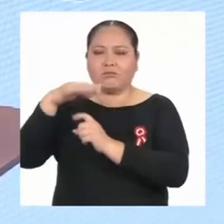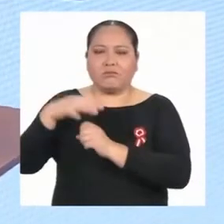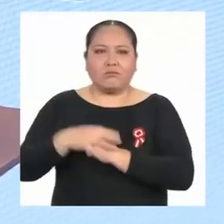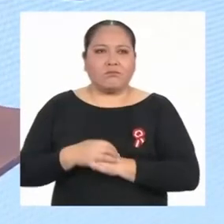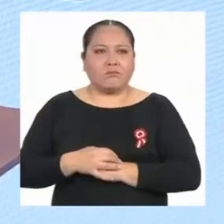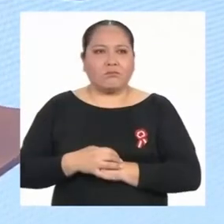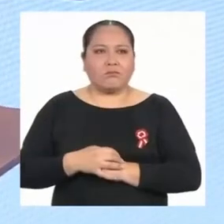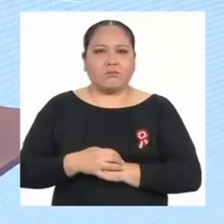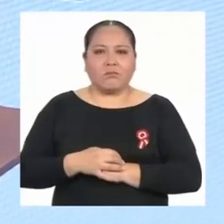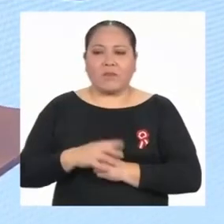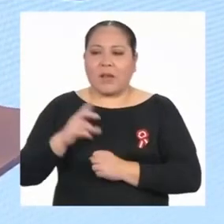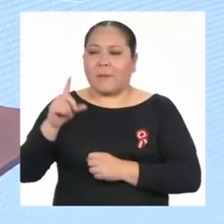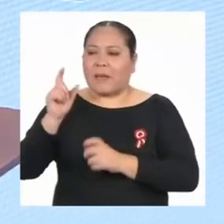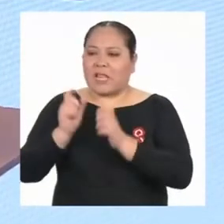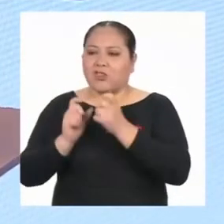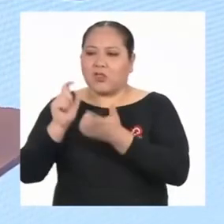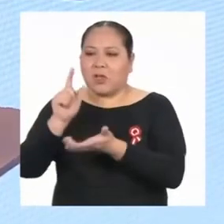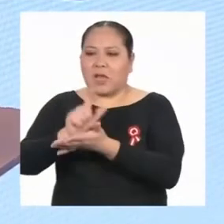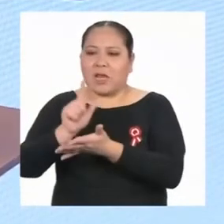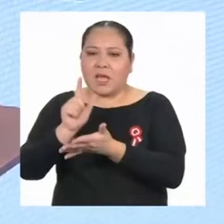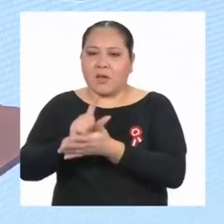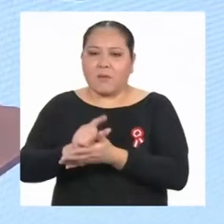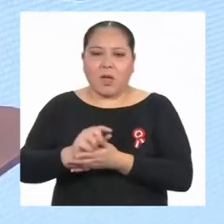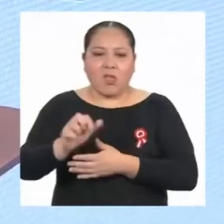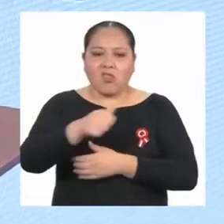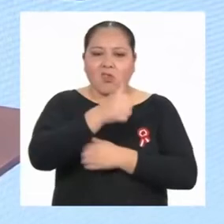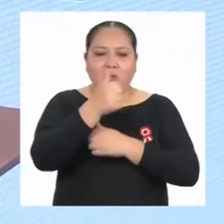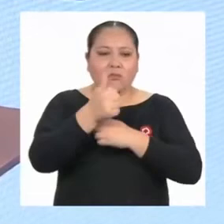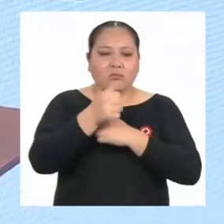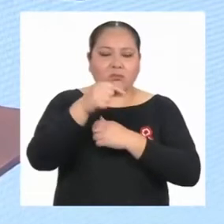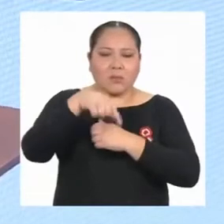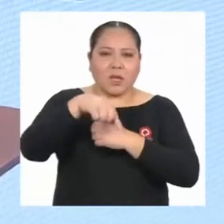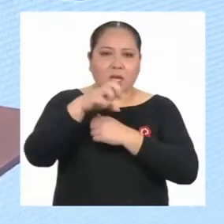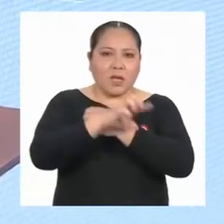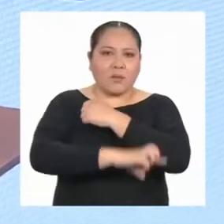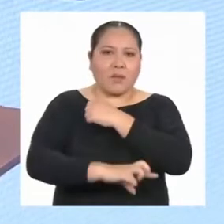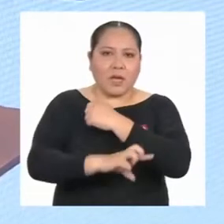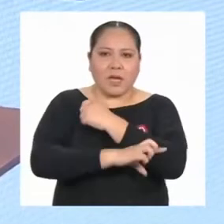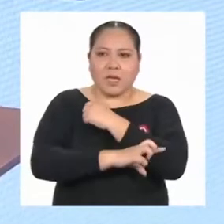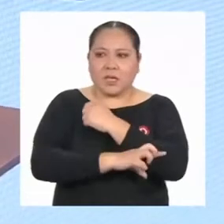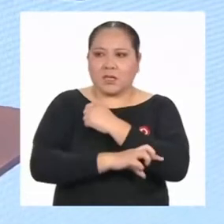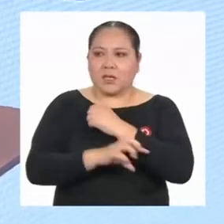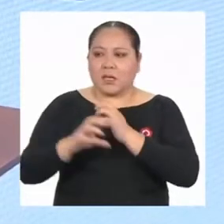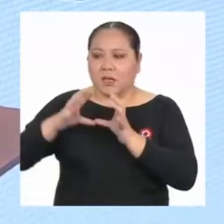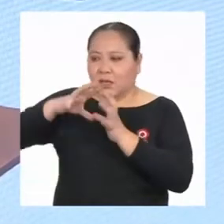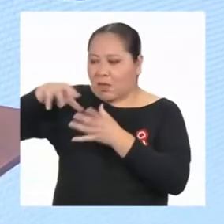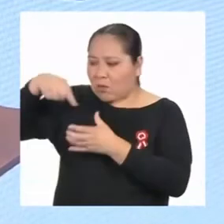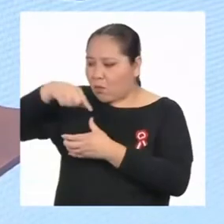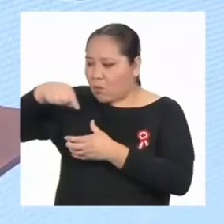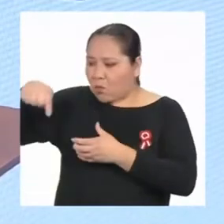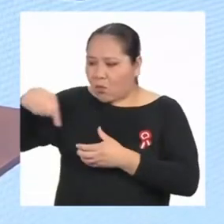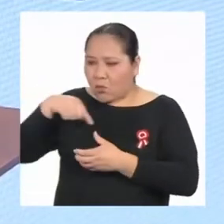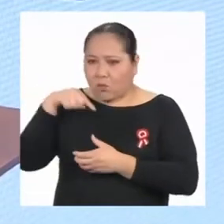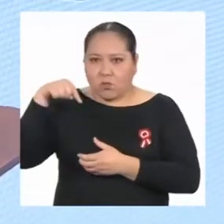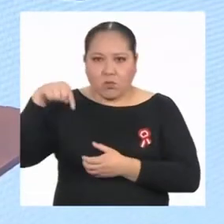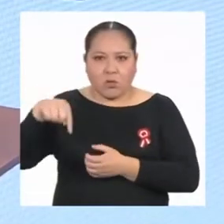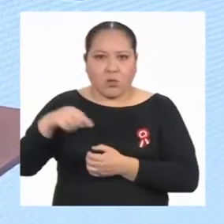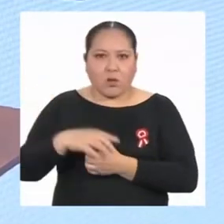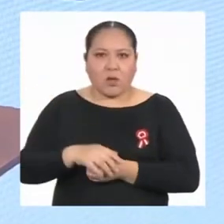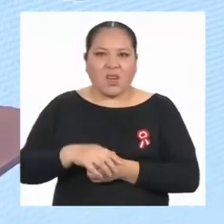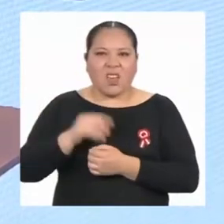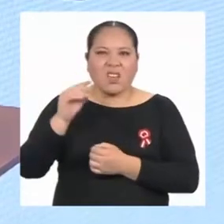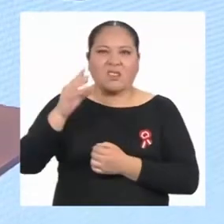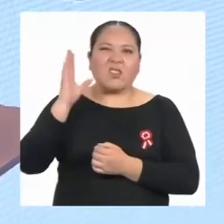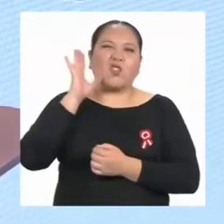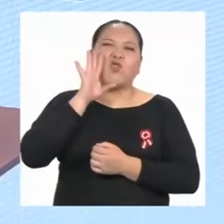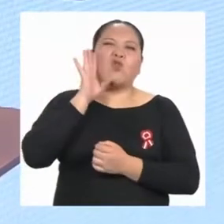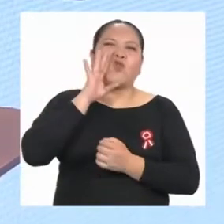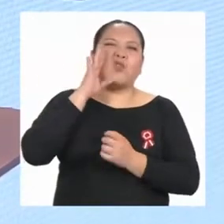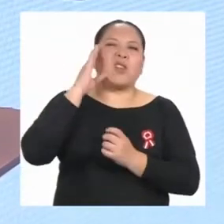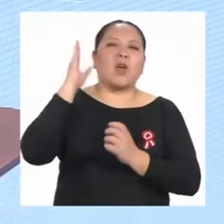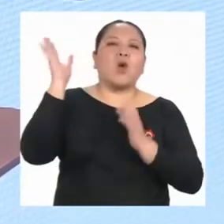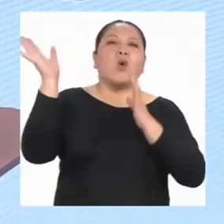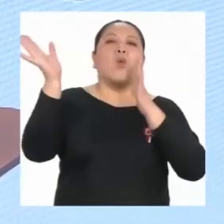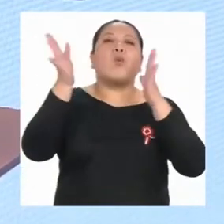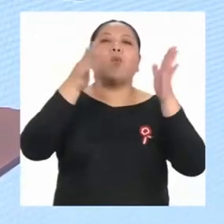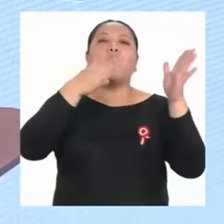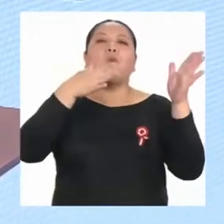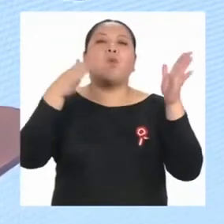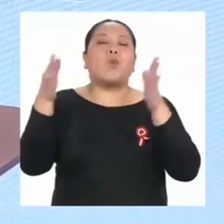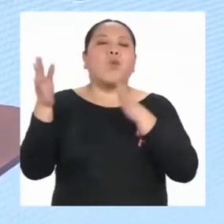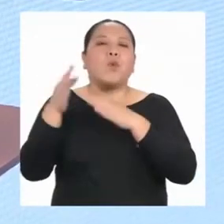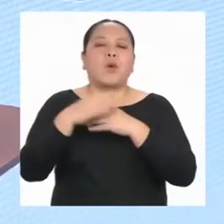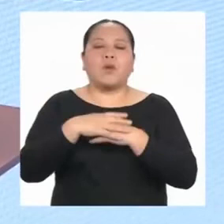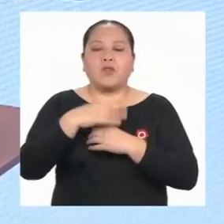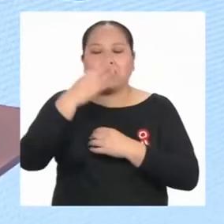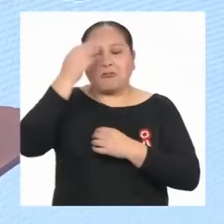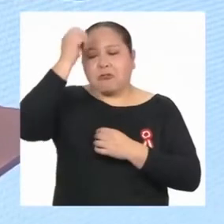todas partes del país y del mundo dejamos de salir de nuestras casas, esos agentes contaminantes del aire, que sigo sin saber qué